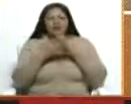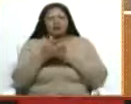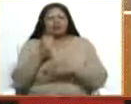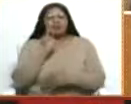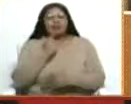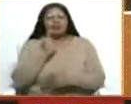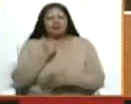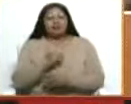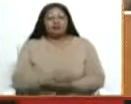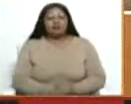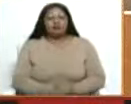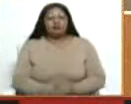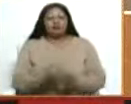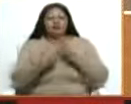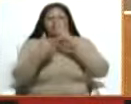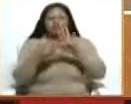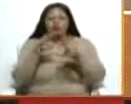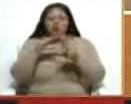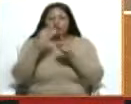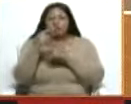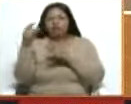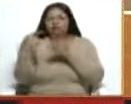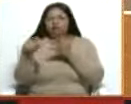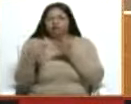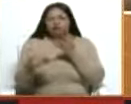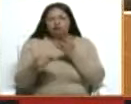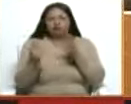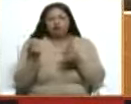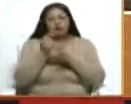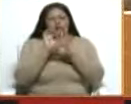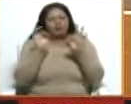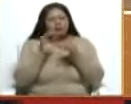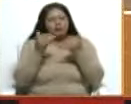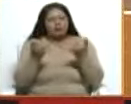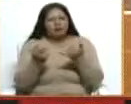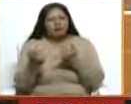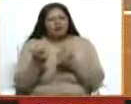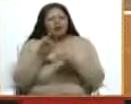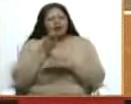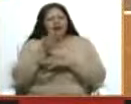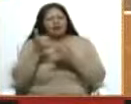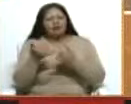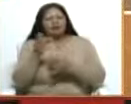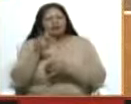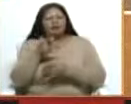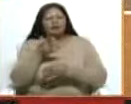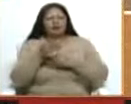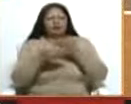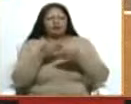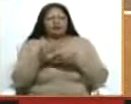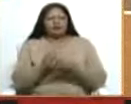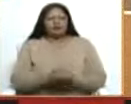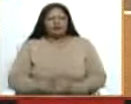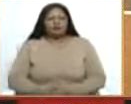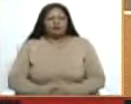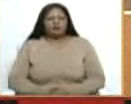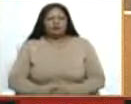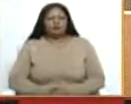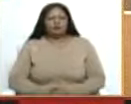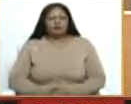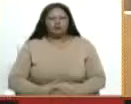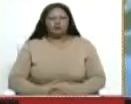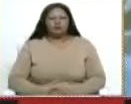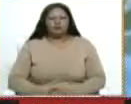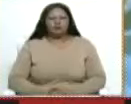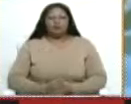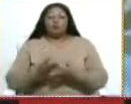tradición, las manifestaciones culturales y todo eso, para que todo esto vaya por donde debe ir. Fue muy bonito lo que ustedes